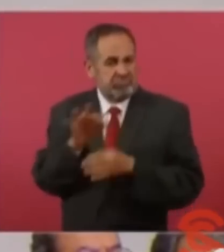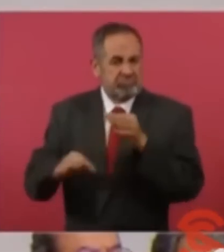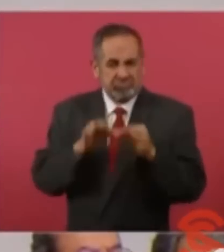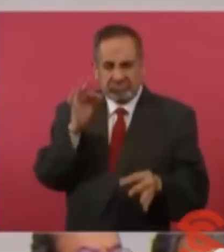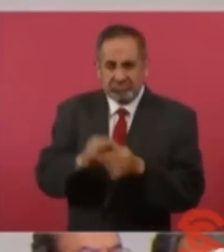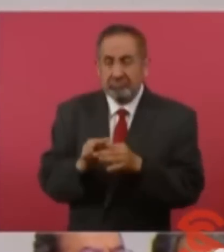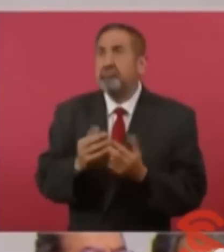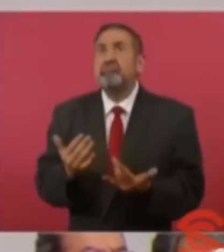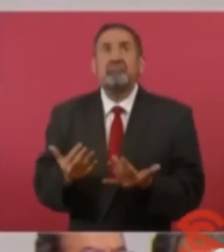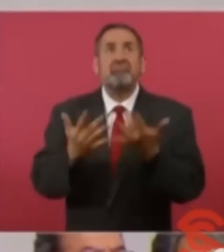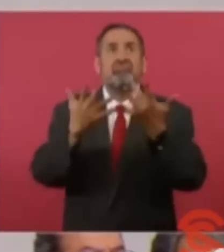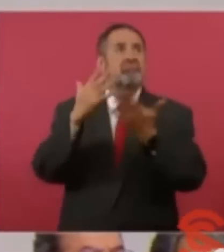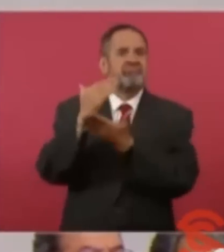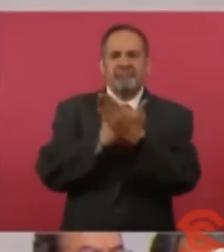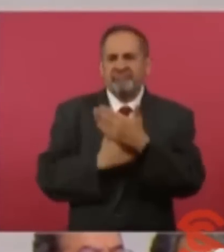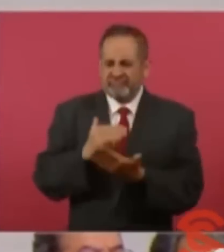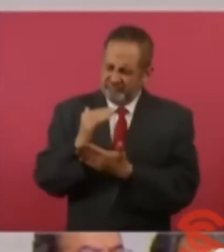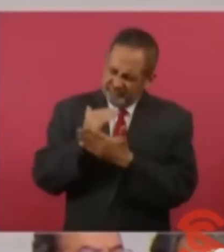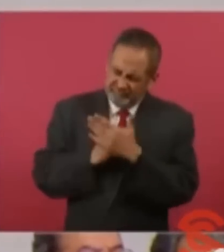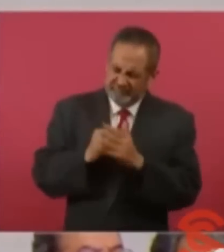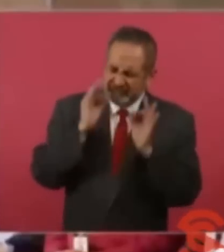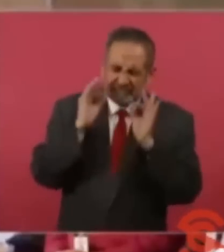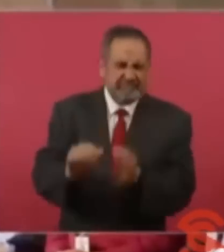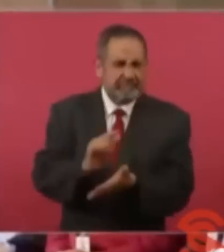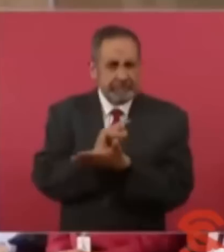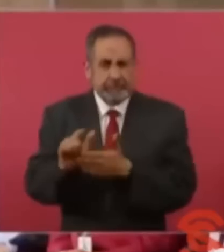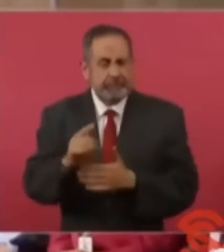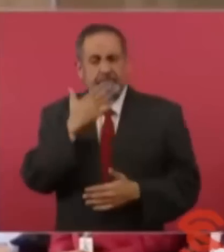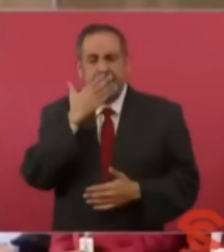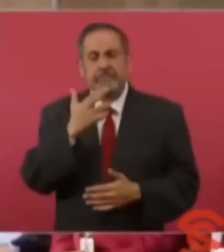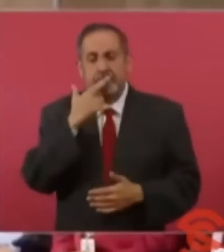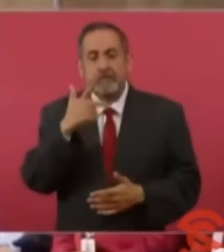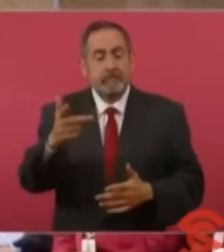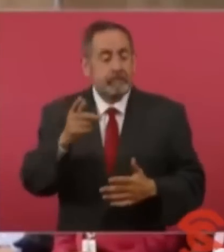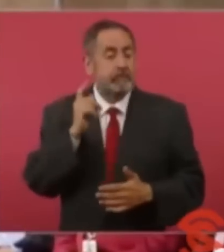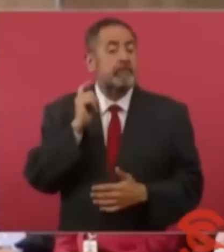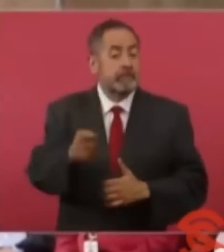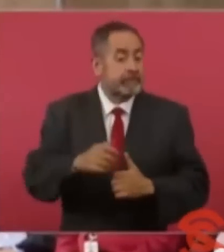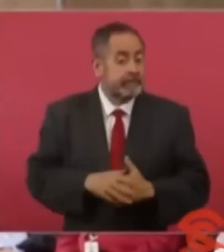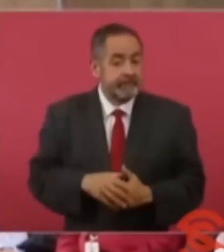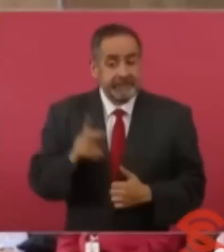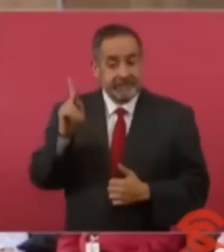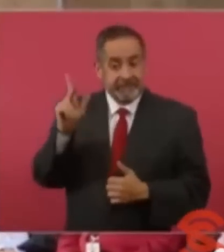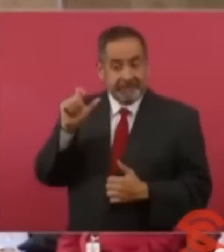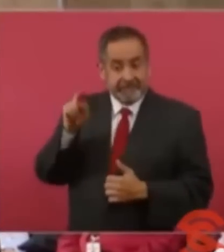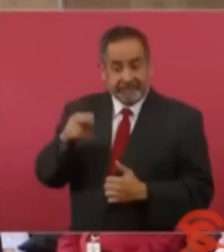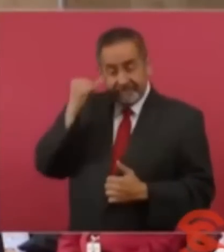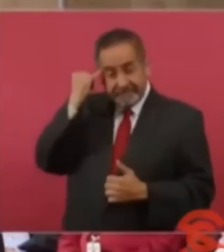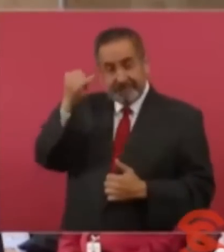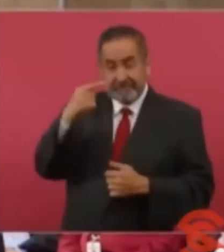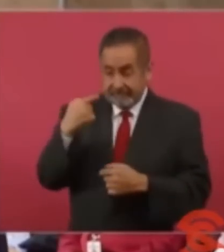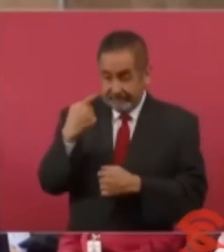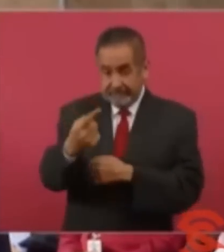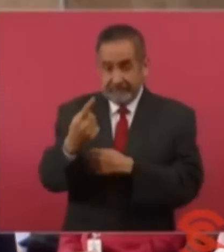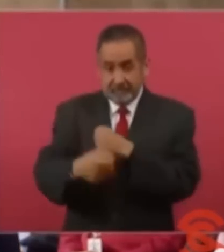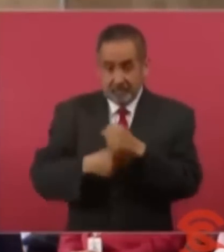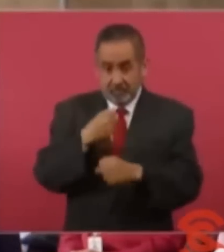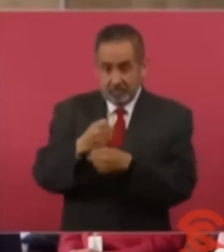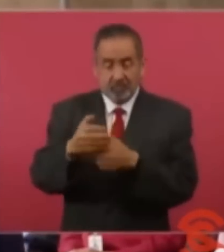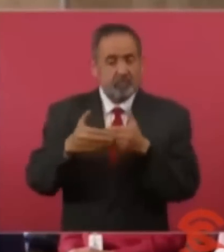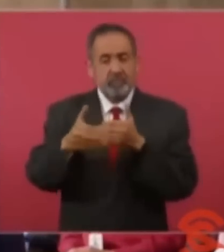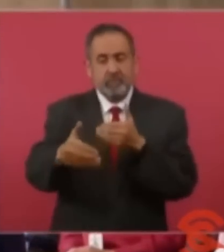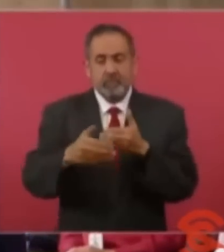menos contaminantes. Es decir, el plan es que el año próximo